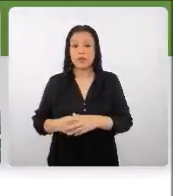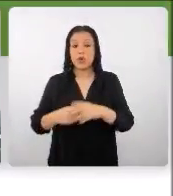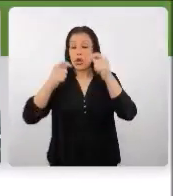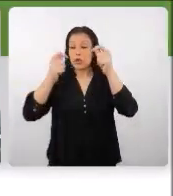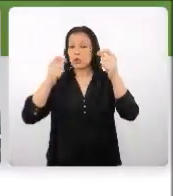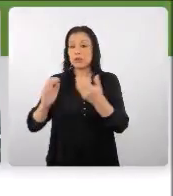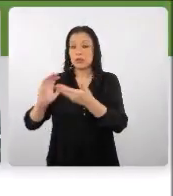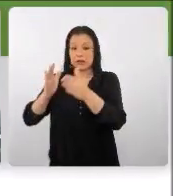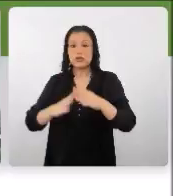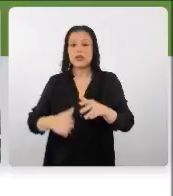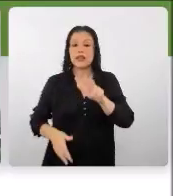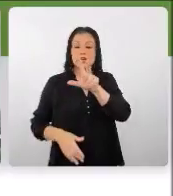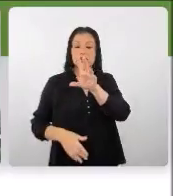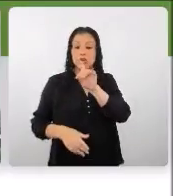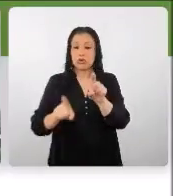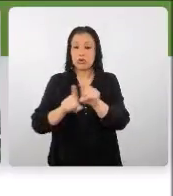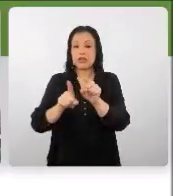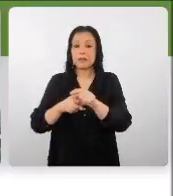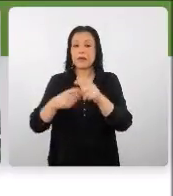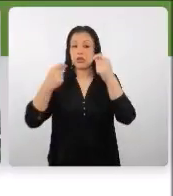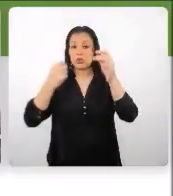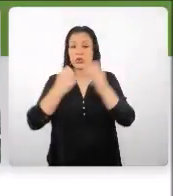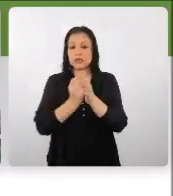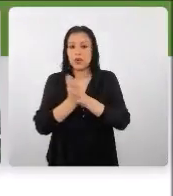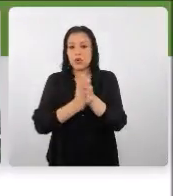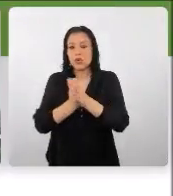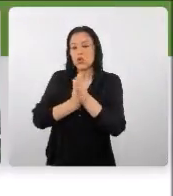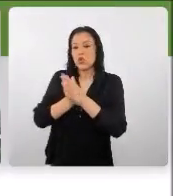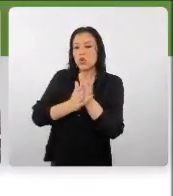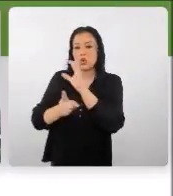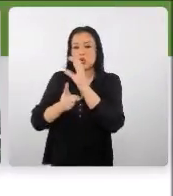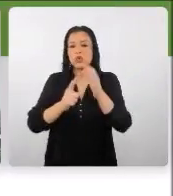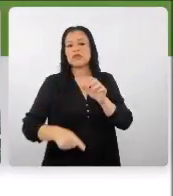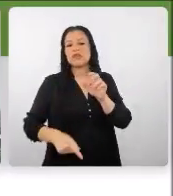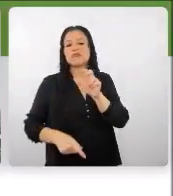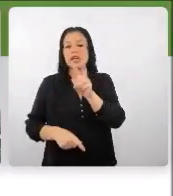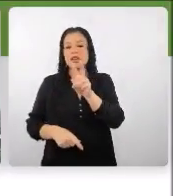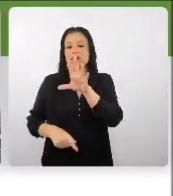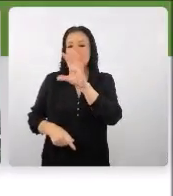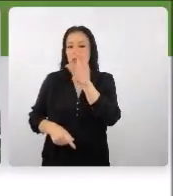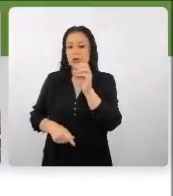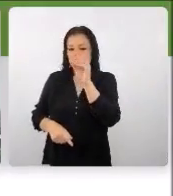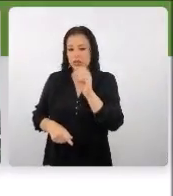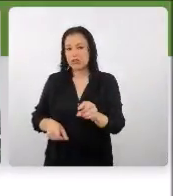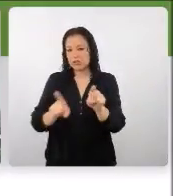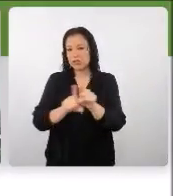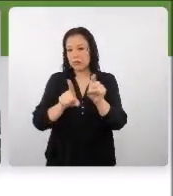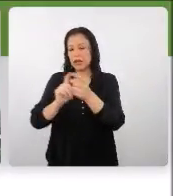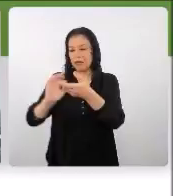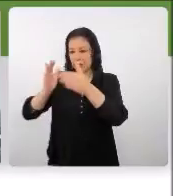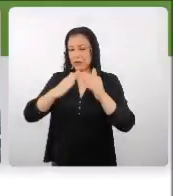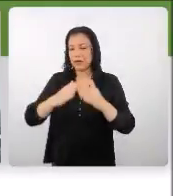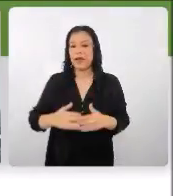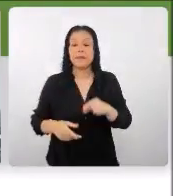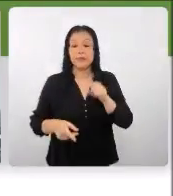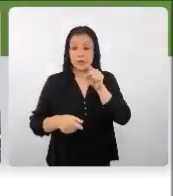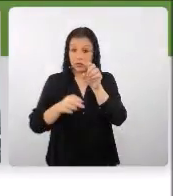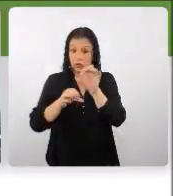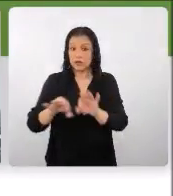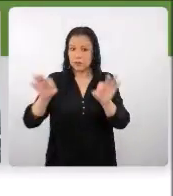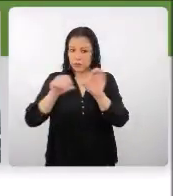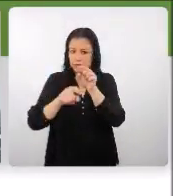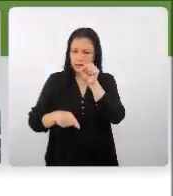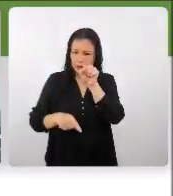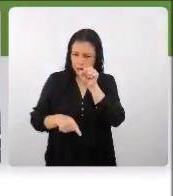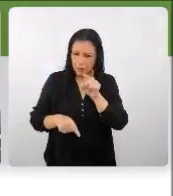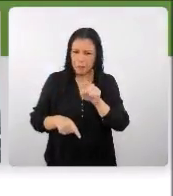igual que turismo de aventura, e incluso turismo comunitario acá destaca con un 25%, ¿no? Esto es importante tener